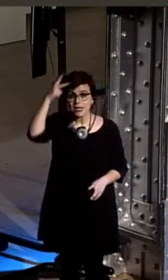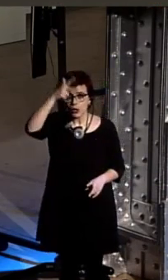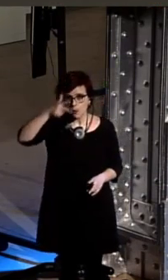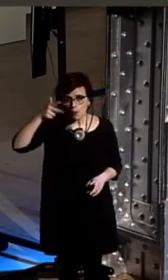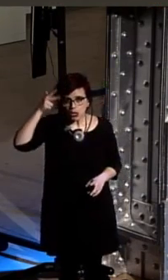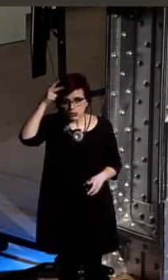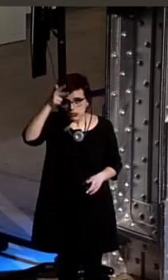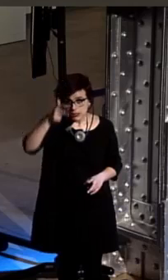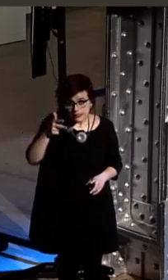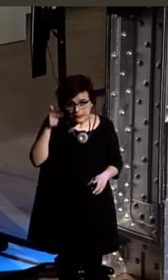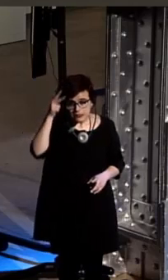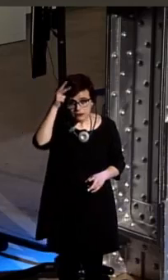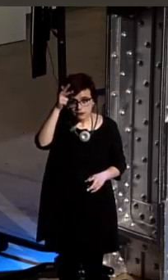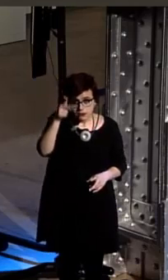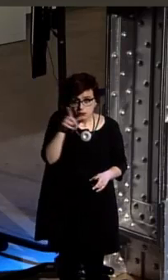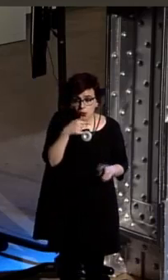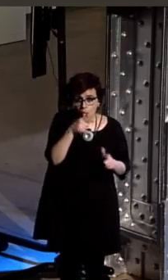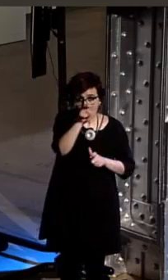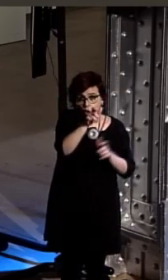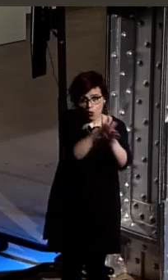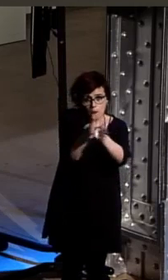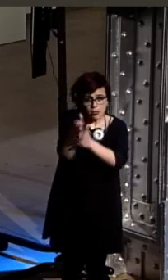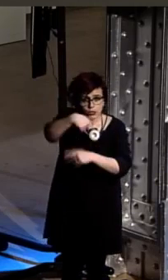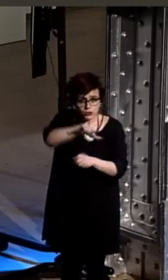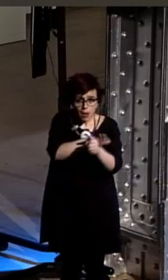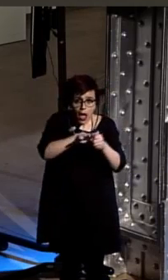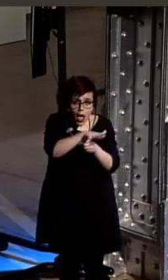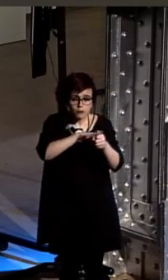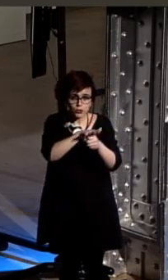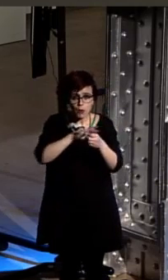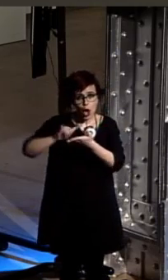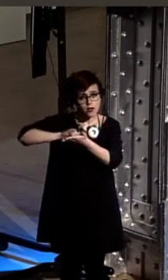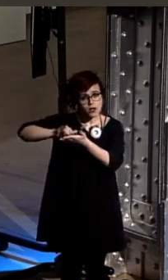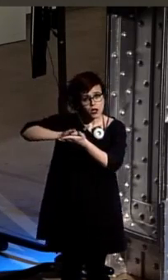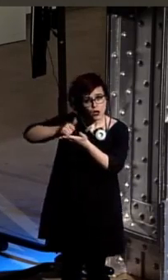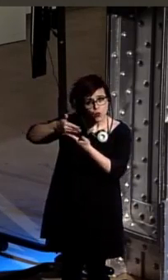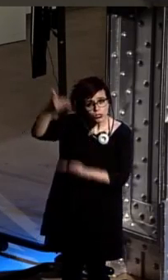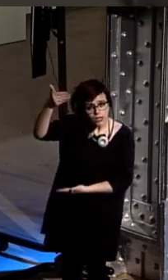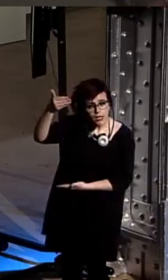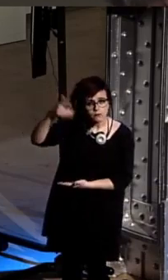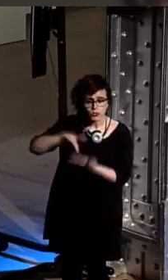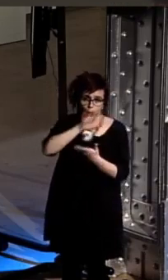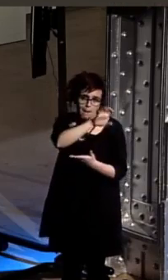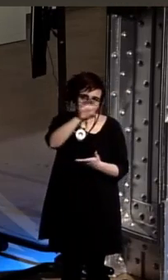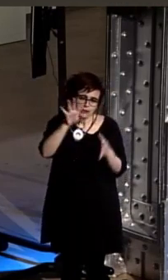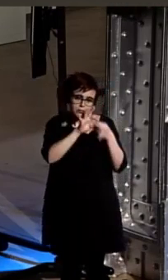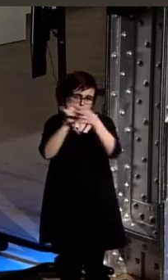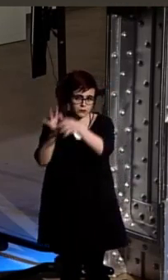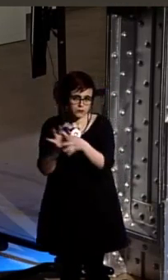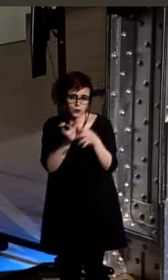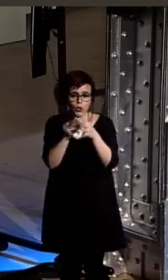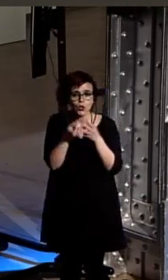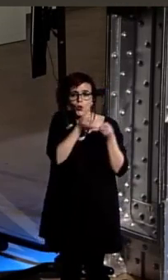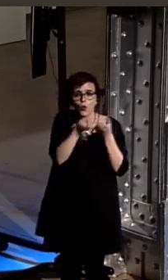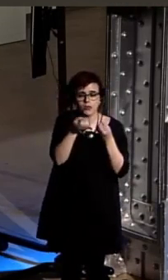que ha traído a colación otra gente que está trabajando en una historia en New York Times que aborda varios países en cuanto a por